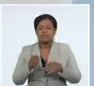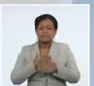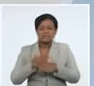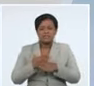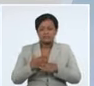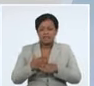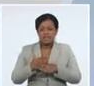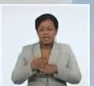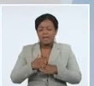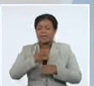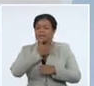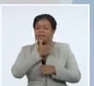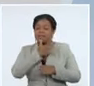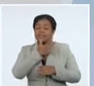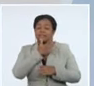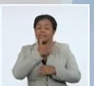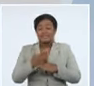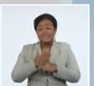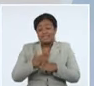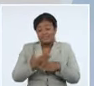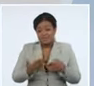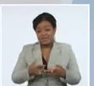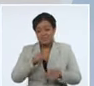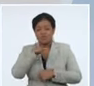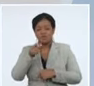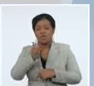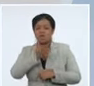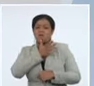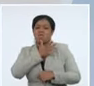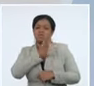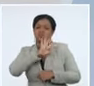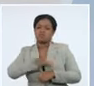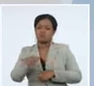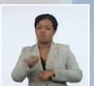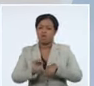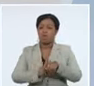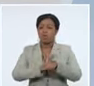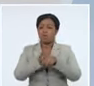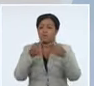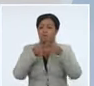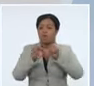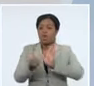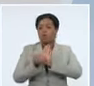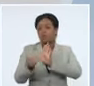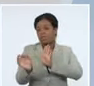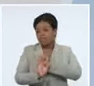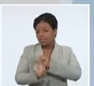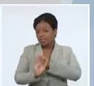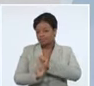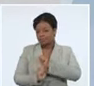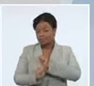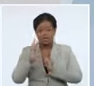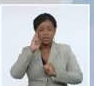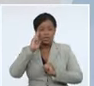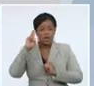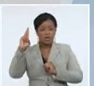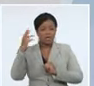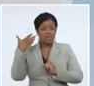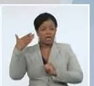tienen sintomatología sugestiva, como decimos, de COVID-19. Que se acuerdan que al principio decíamos,